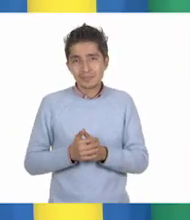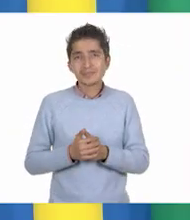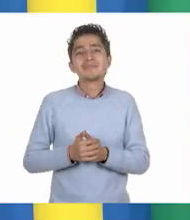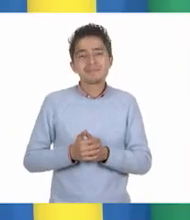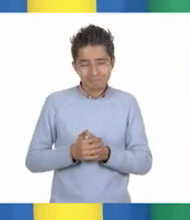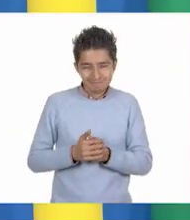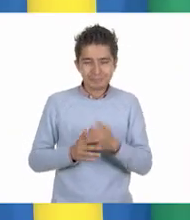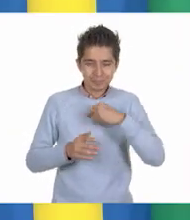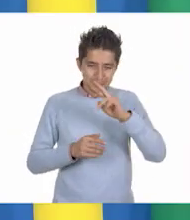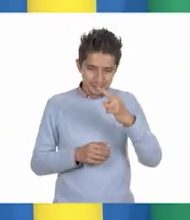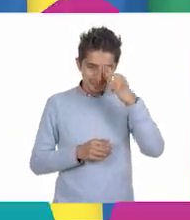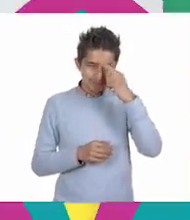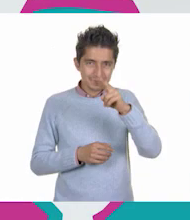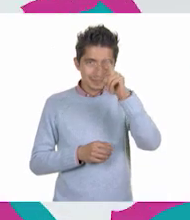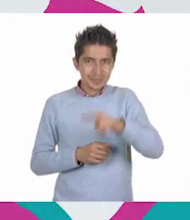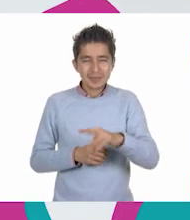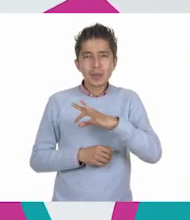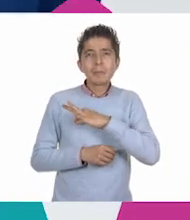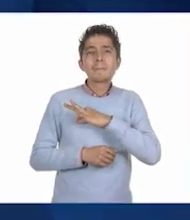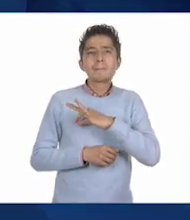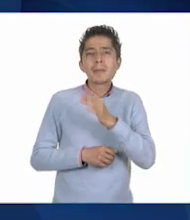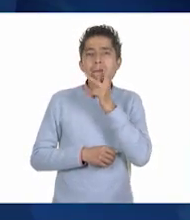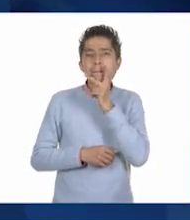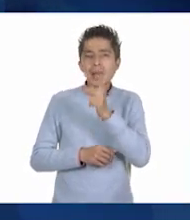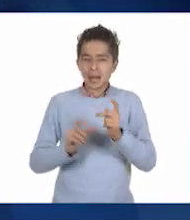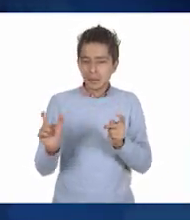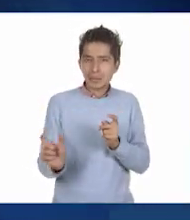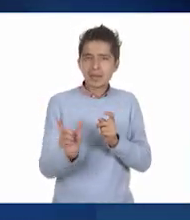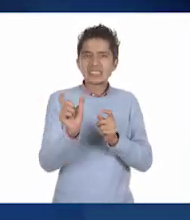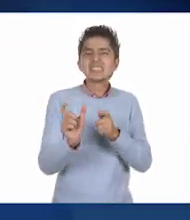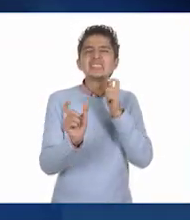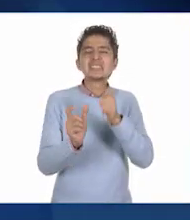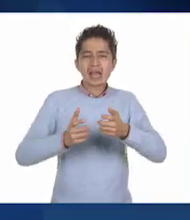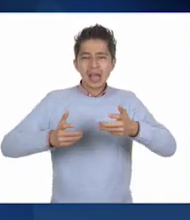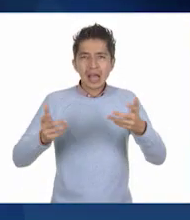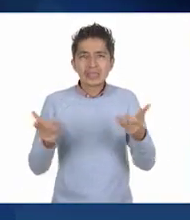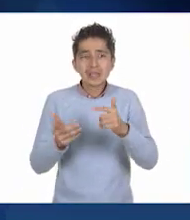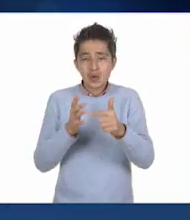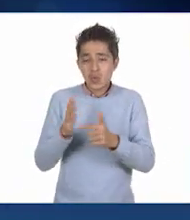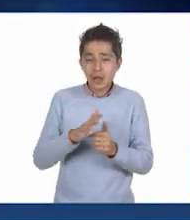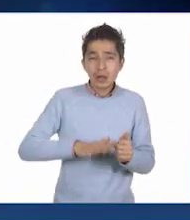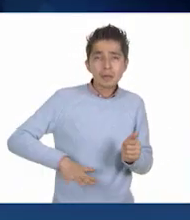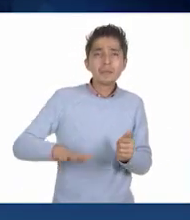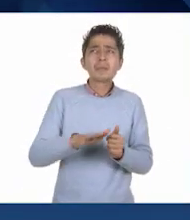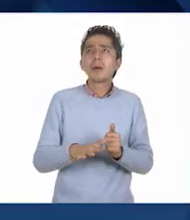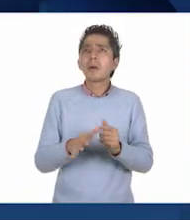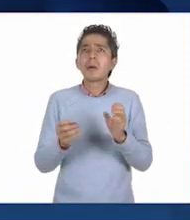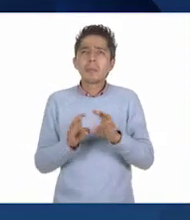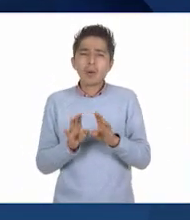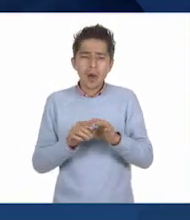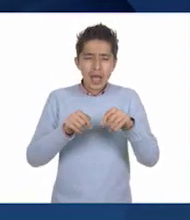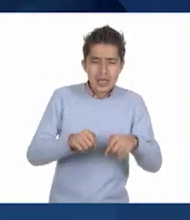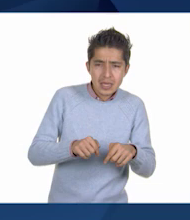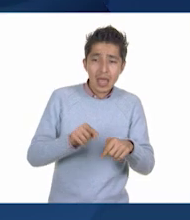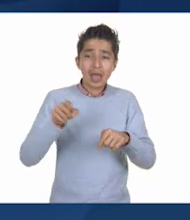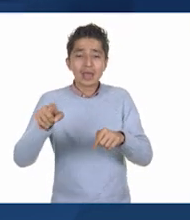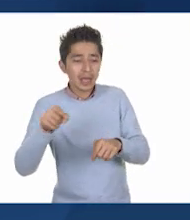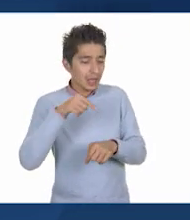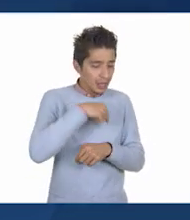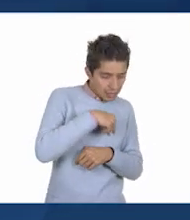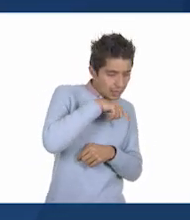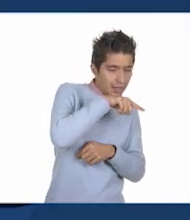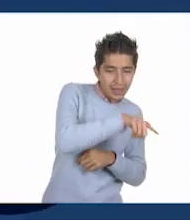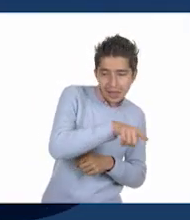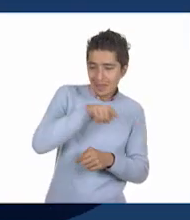lo recuerdo perfectamente. Podemos usar frases nominales para hacer referencias espaciales como aquí, ahí, allí,